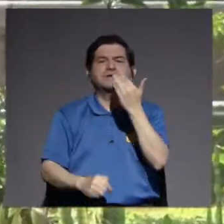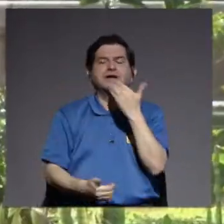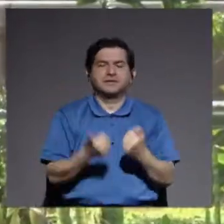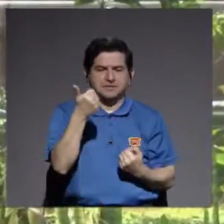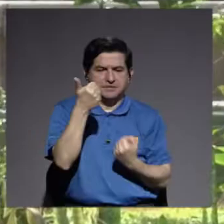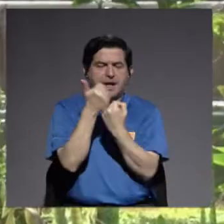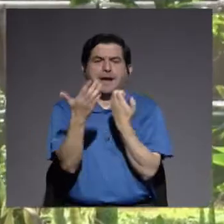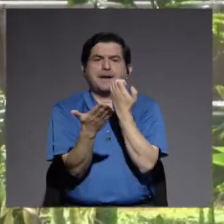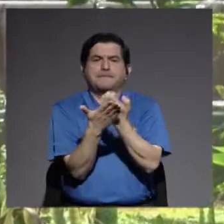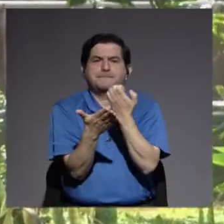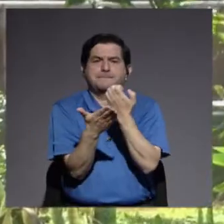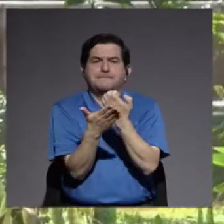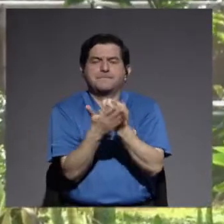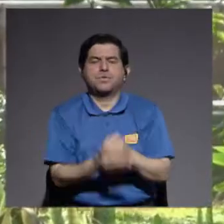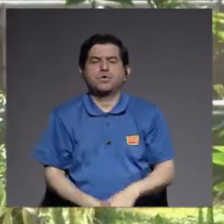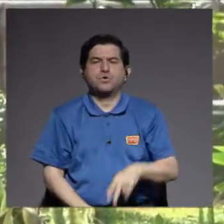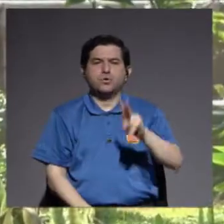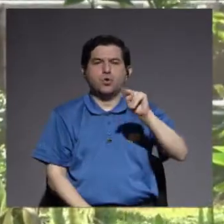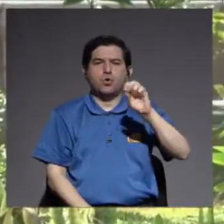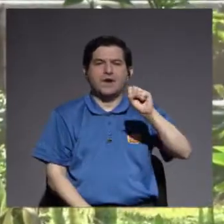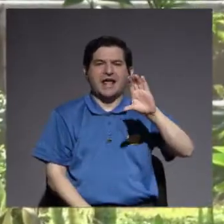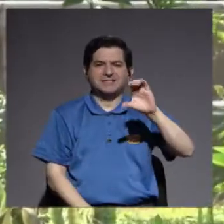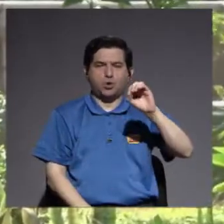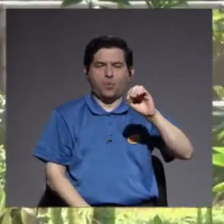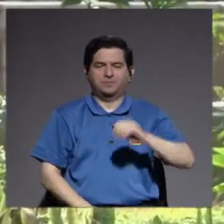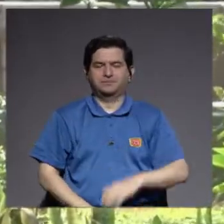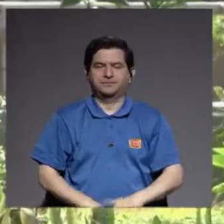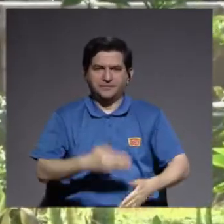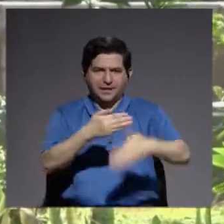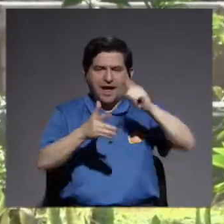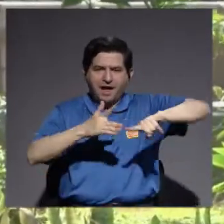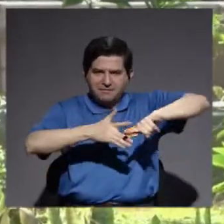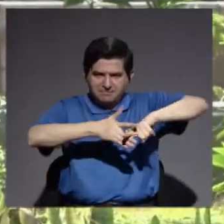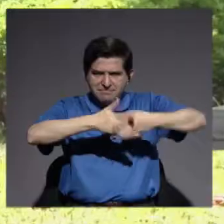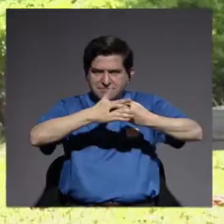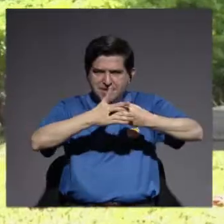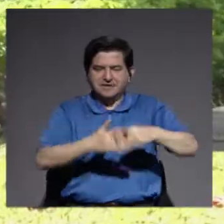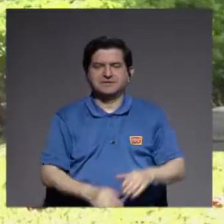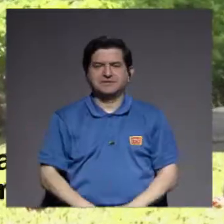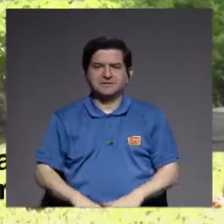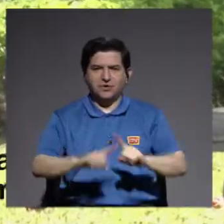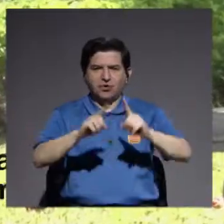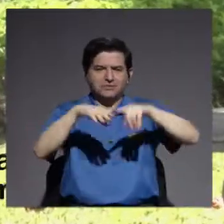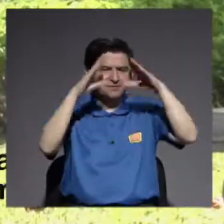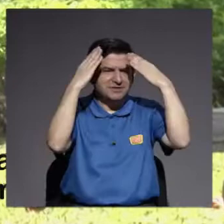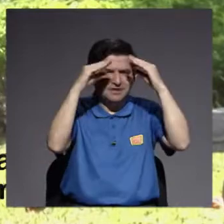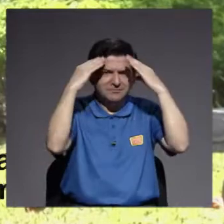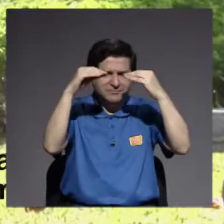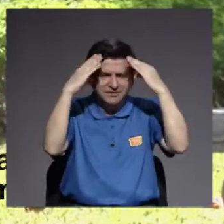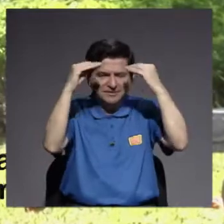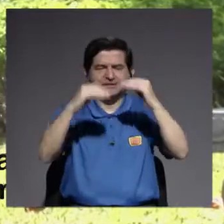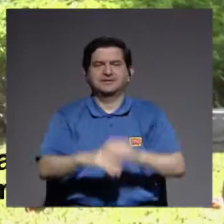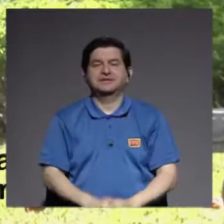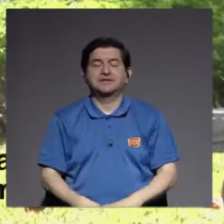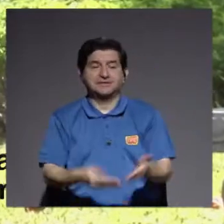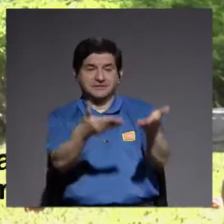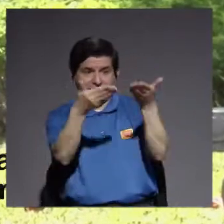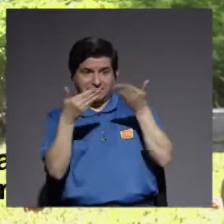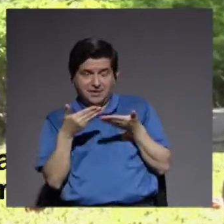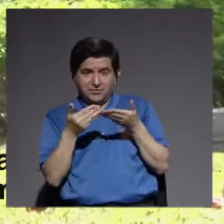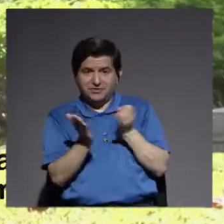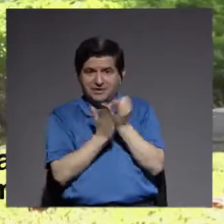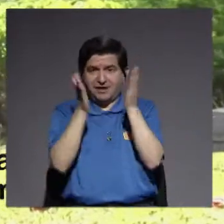apoyo económico de la UNESCO. Antes de iniciar con esta serie de datos duros que nos brindarán